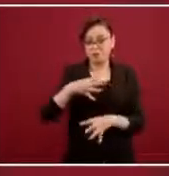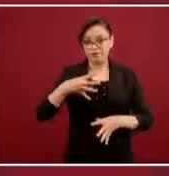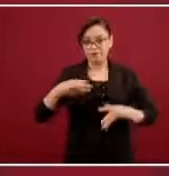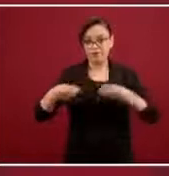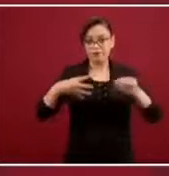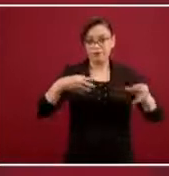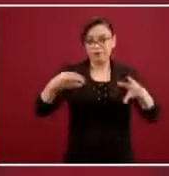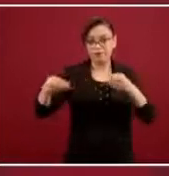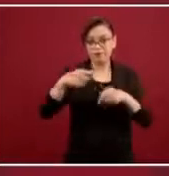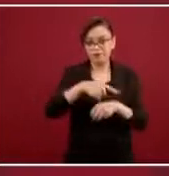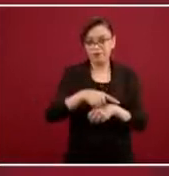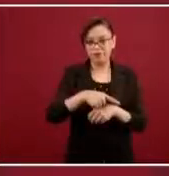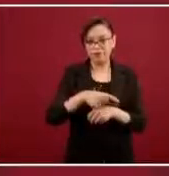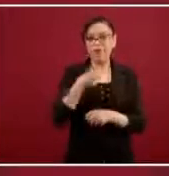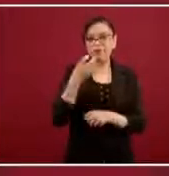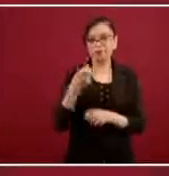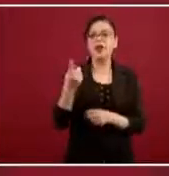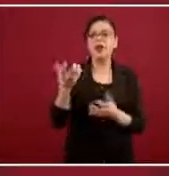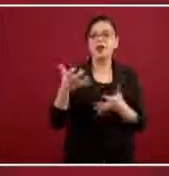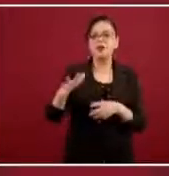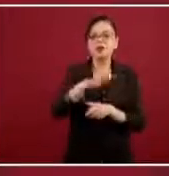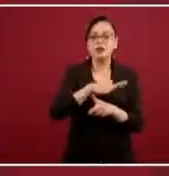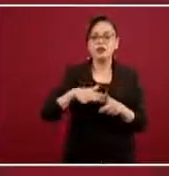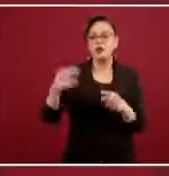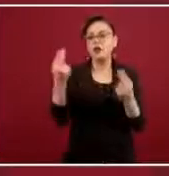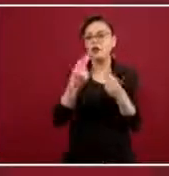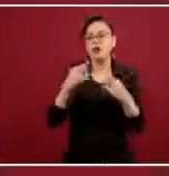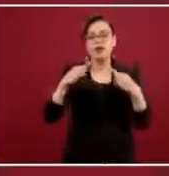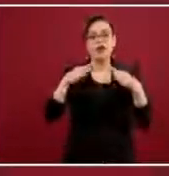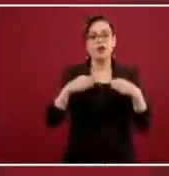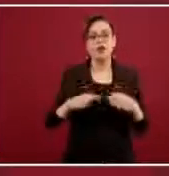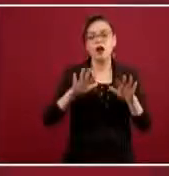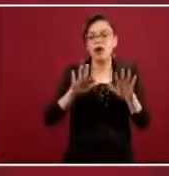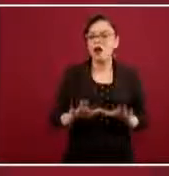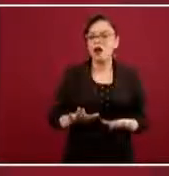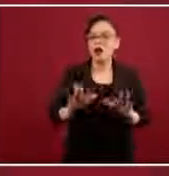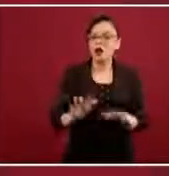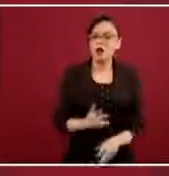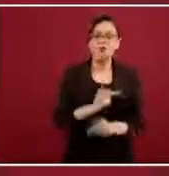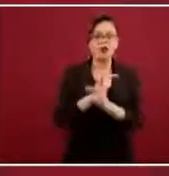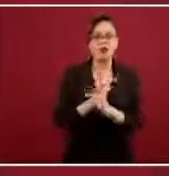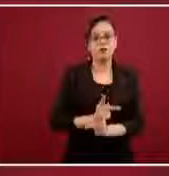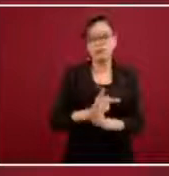mejor que podemos hacer todas y todos es mantener la calma, mantener la serenidad,